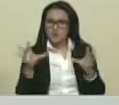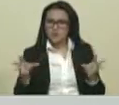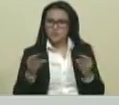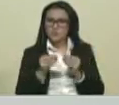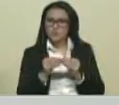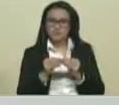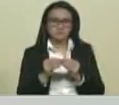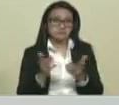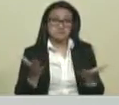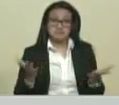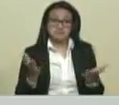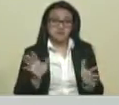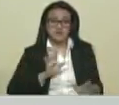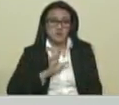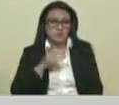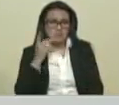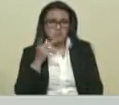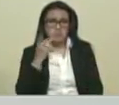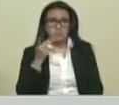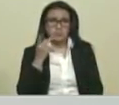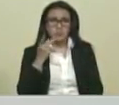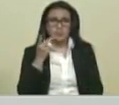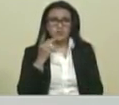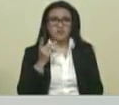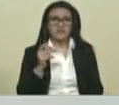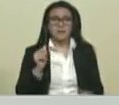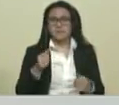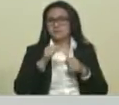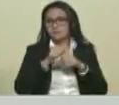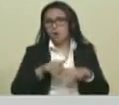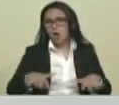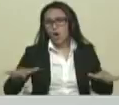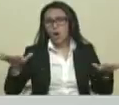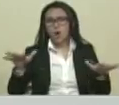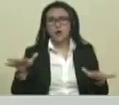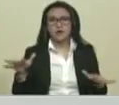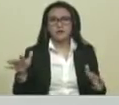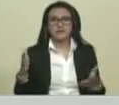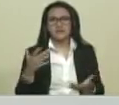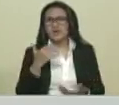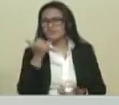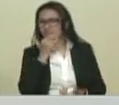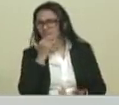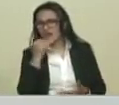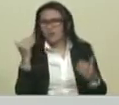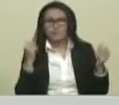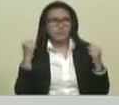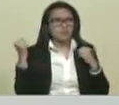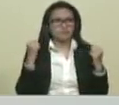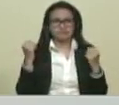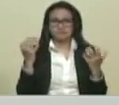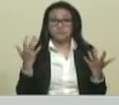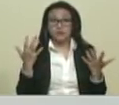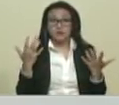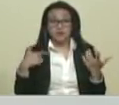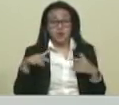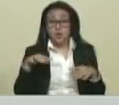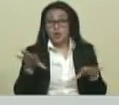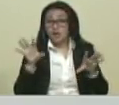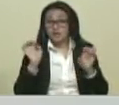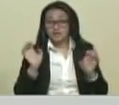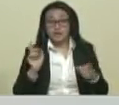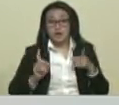esas son cuestiones políticas que empiezan a rodar, que tienden a la confusión. Uno no entiende por